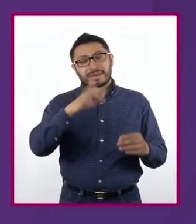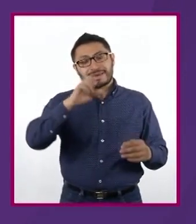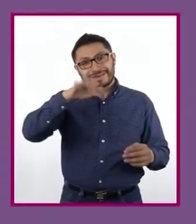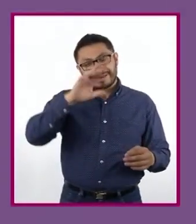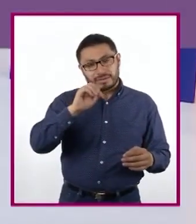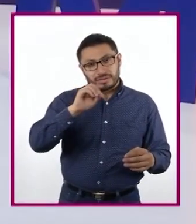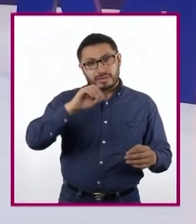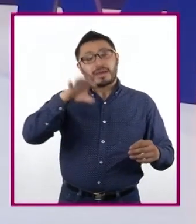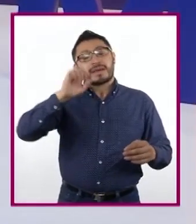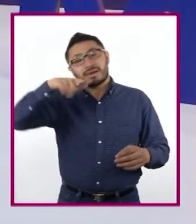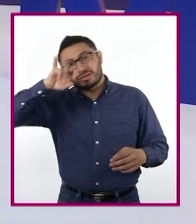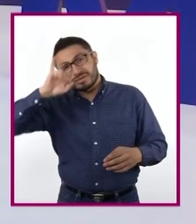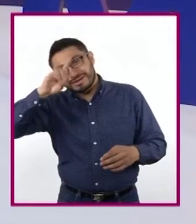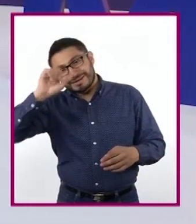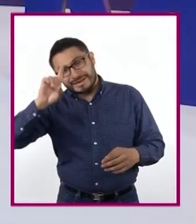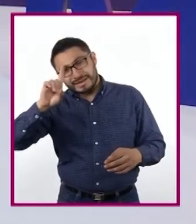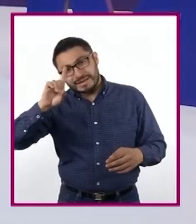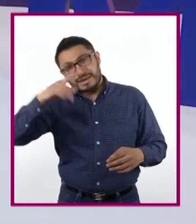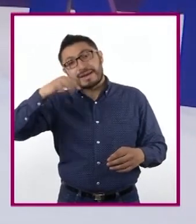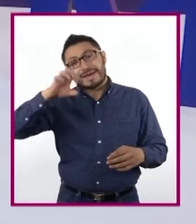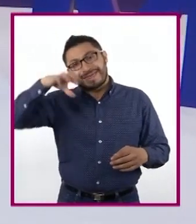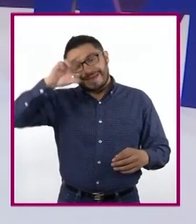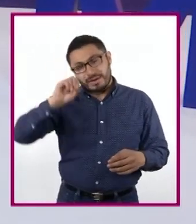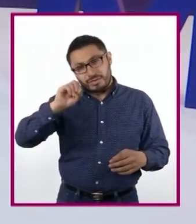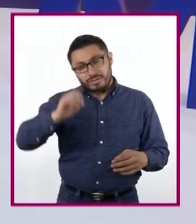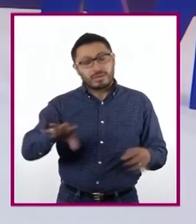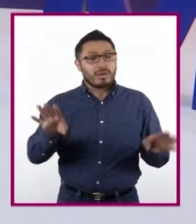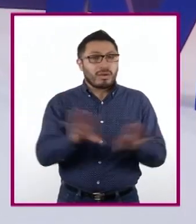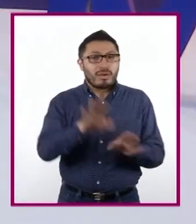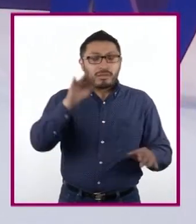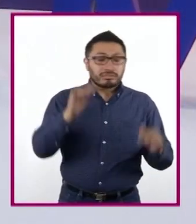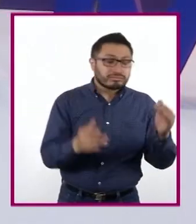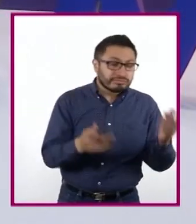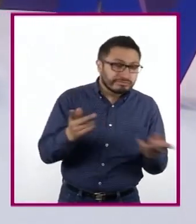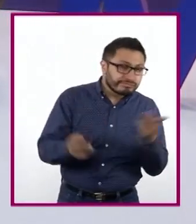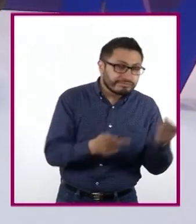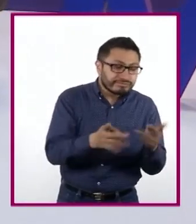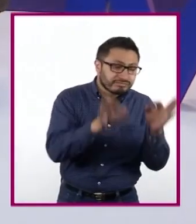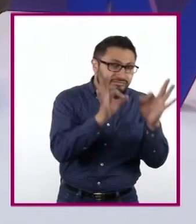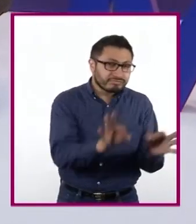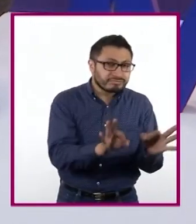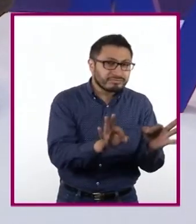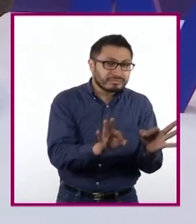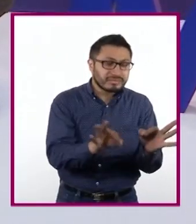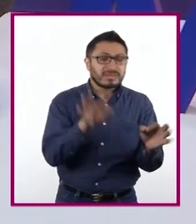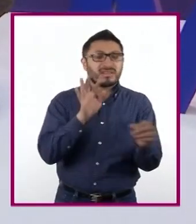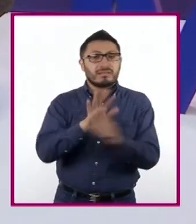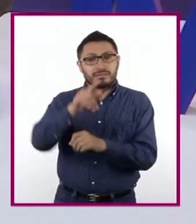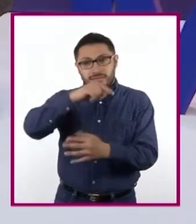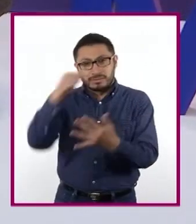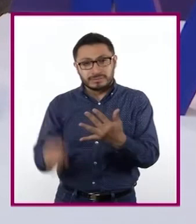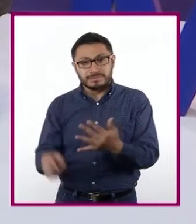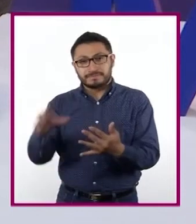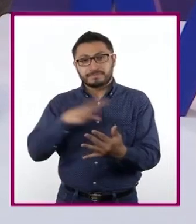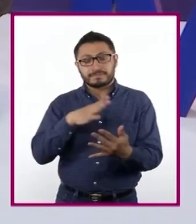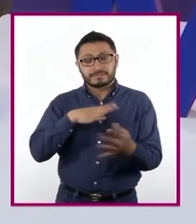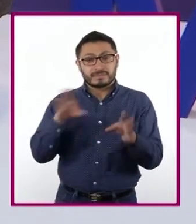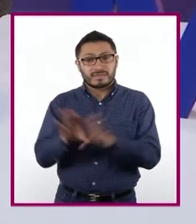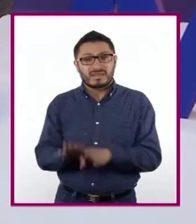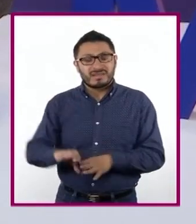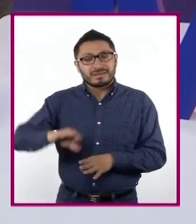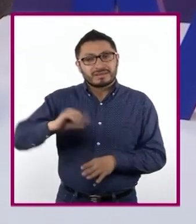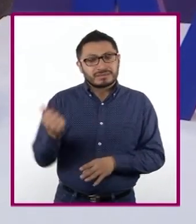género? ¿Cómo mediar entre la pregunta legítima y aquellas que tienen